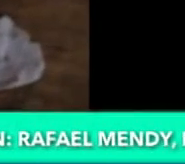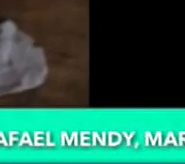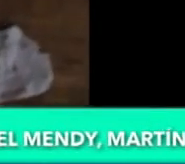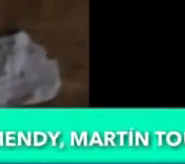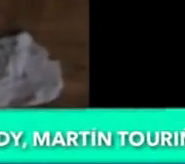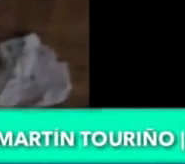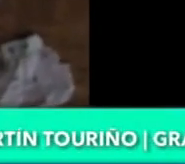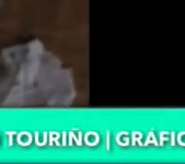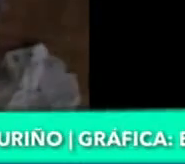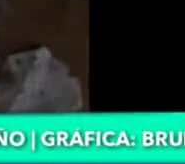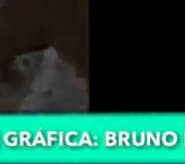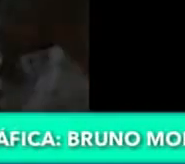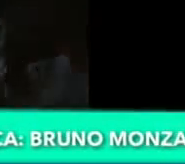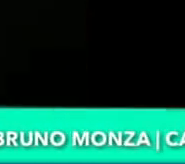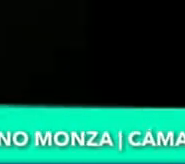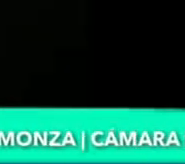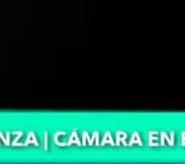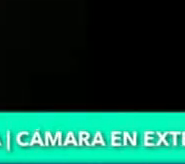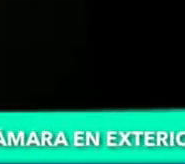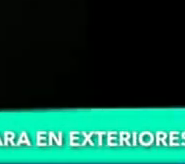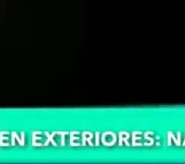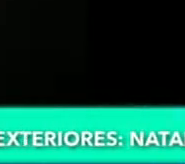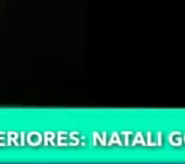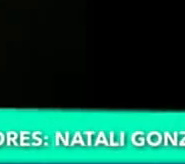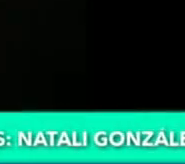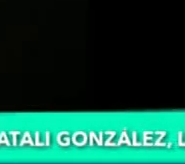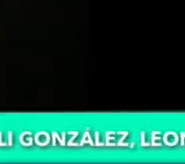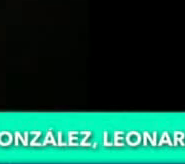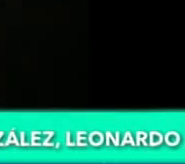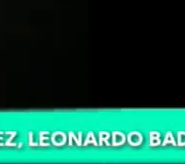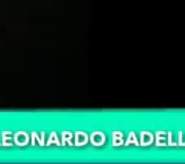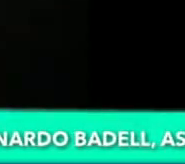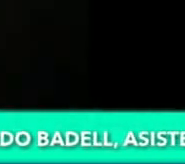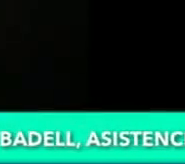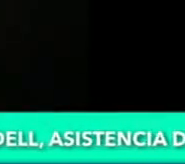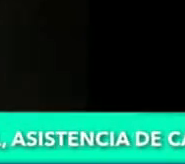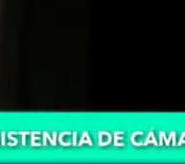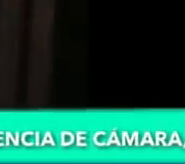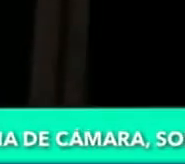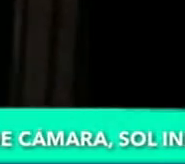Yeah.